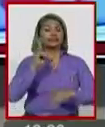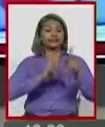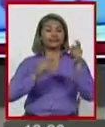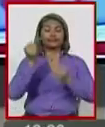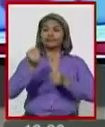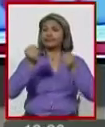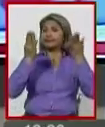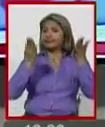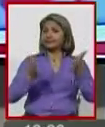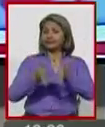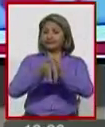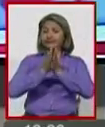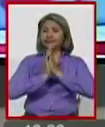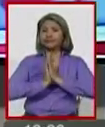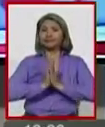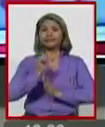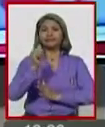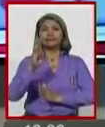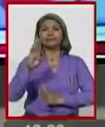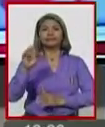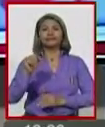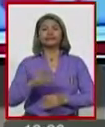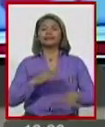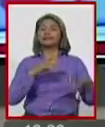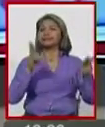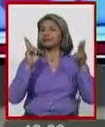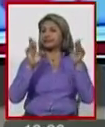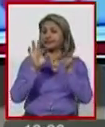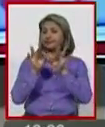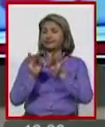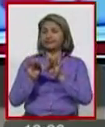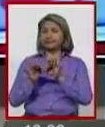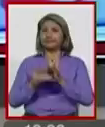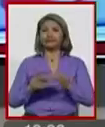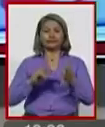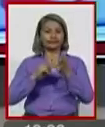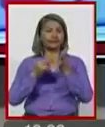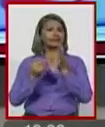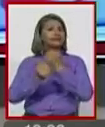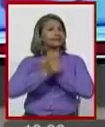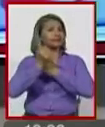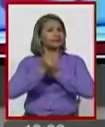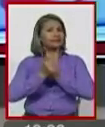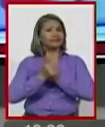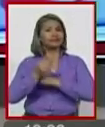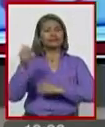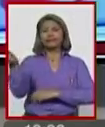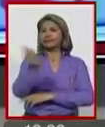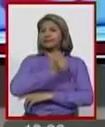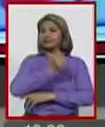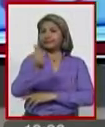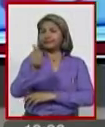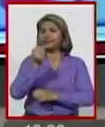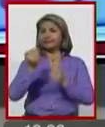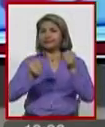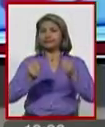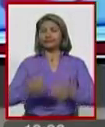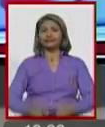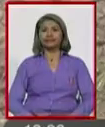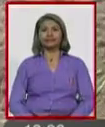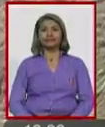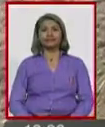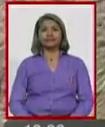y conductores piden a la ABC realizar la pronta reparación, ya que esto representa un peligro para los vehículos que transitan por la